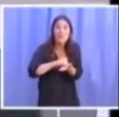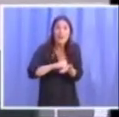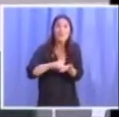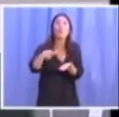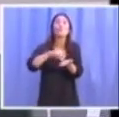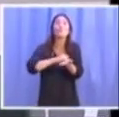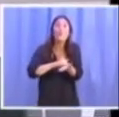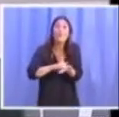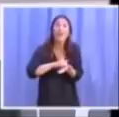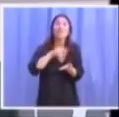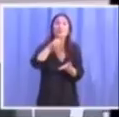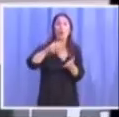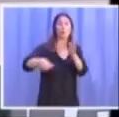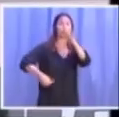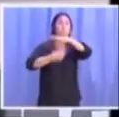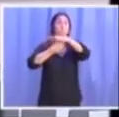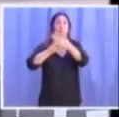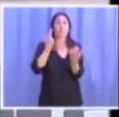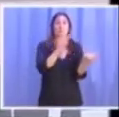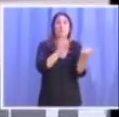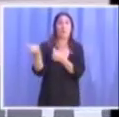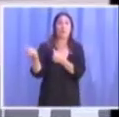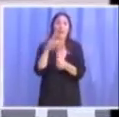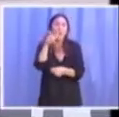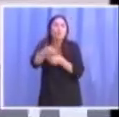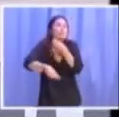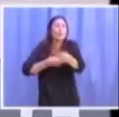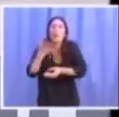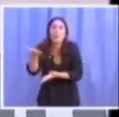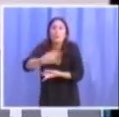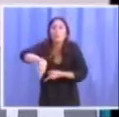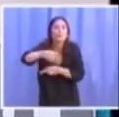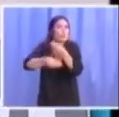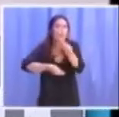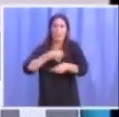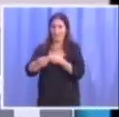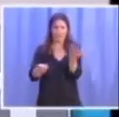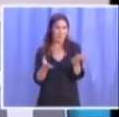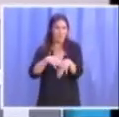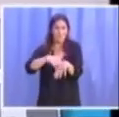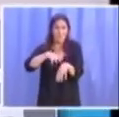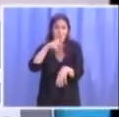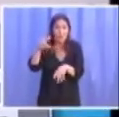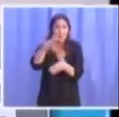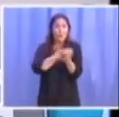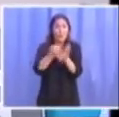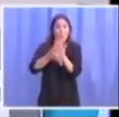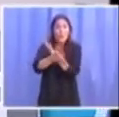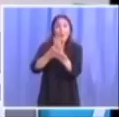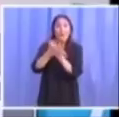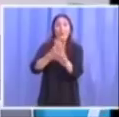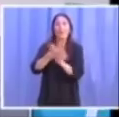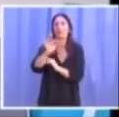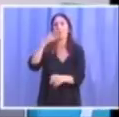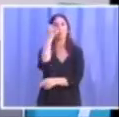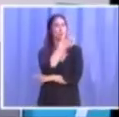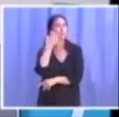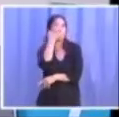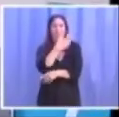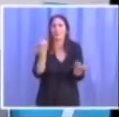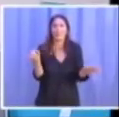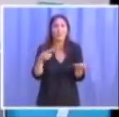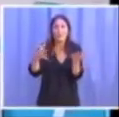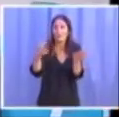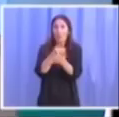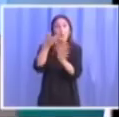el faro del capitalismo mundial. ¿Qué van a hacer ustedes? ¿Qué van a hacer ustedes? Porque todo lo que están contando son cuentos. ¿Qué van a hacer ustedes tres?